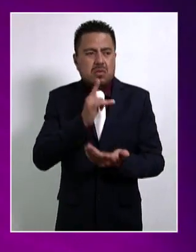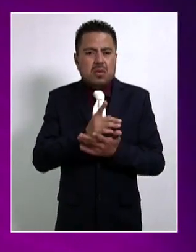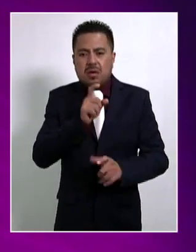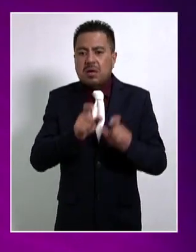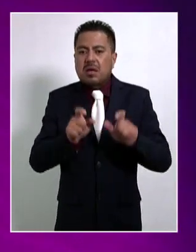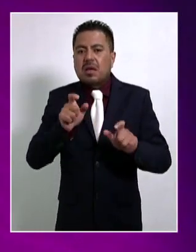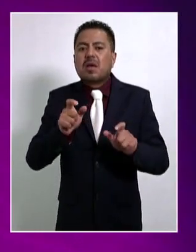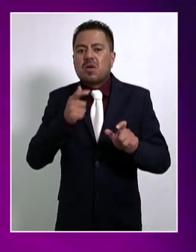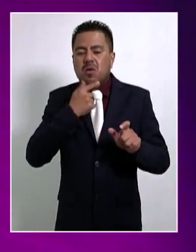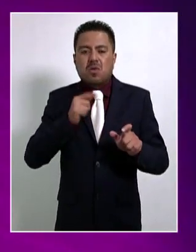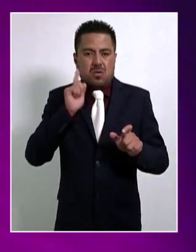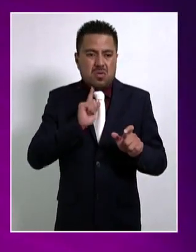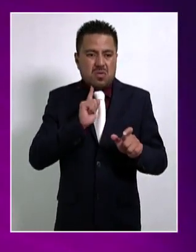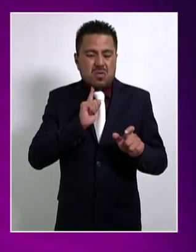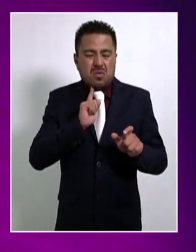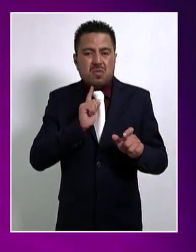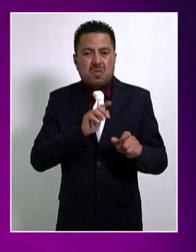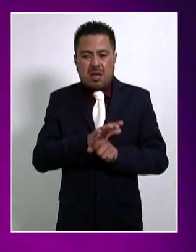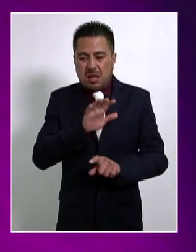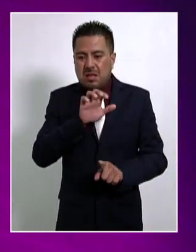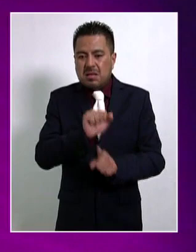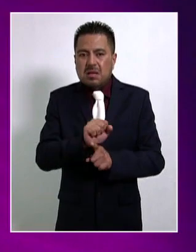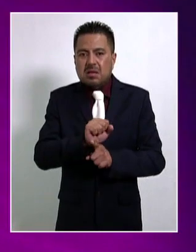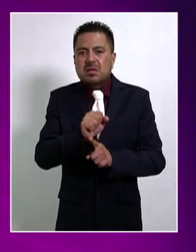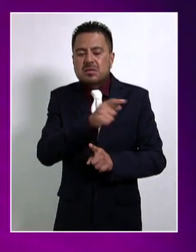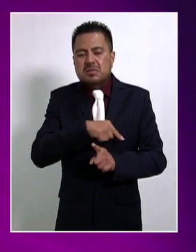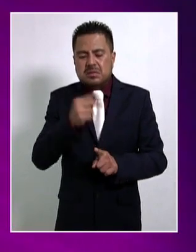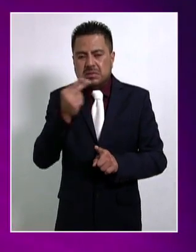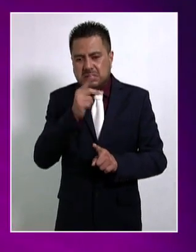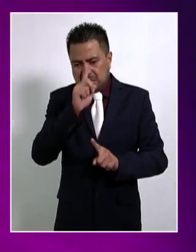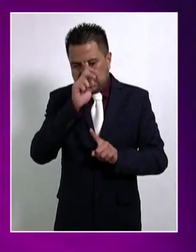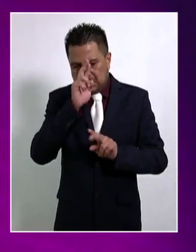identidad de género, también decide desobedecer a la